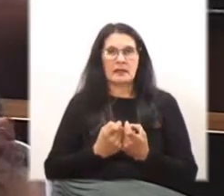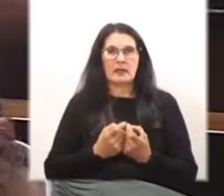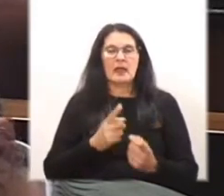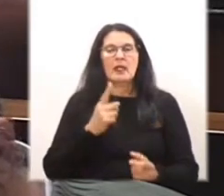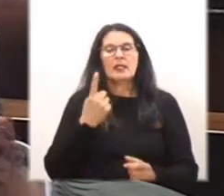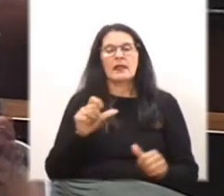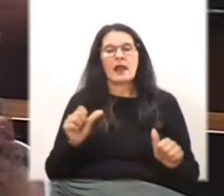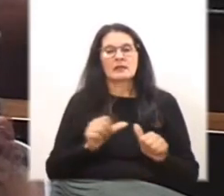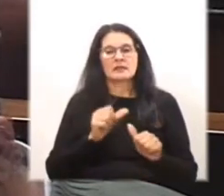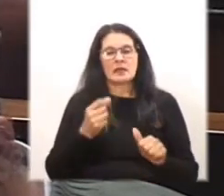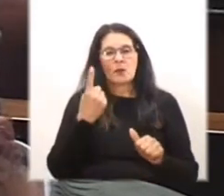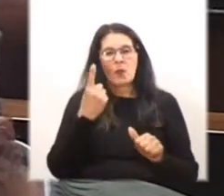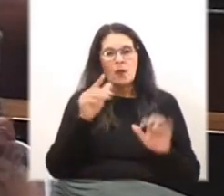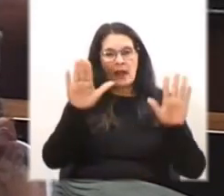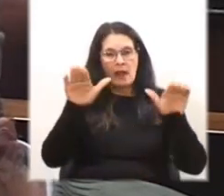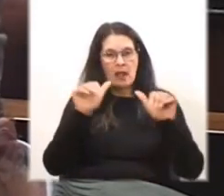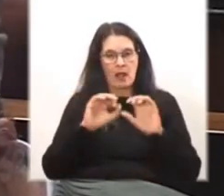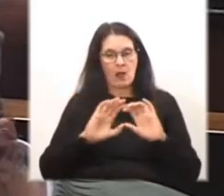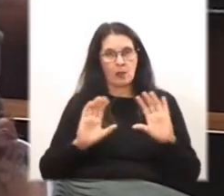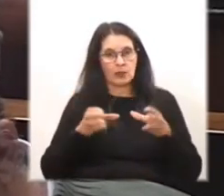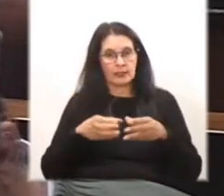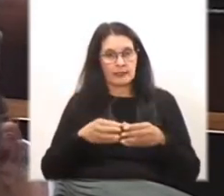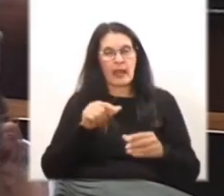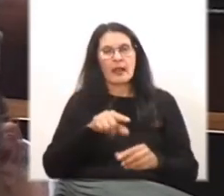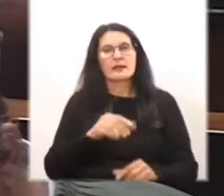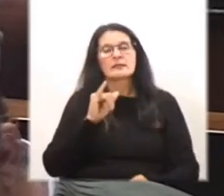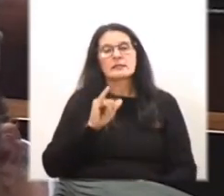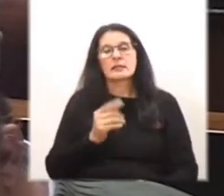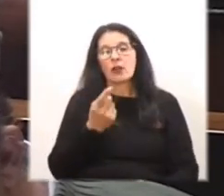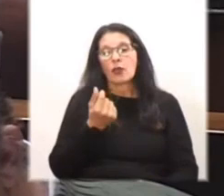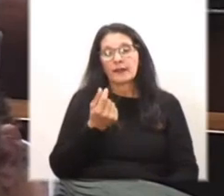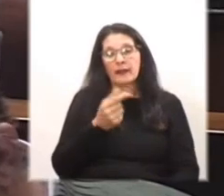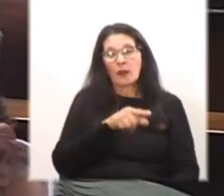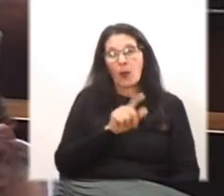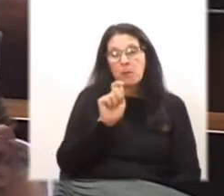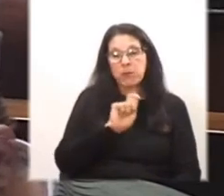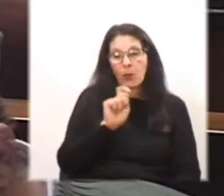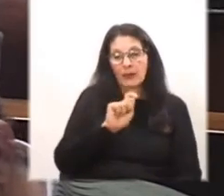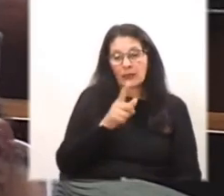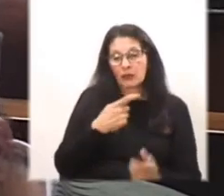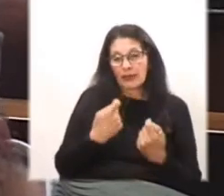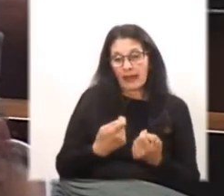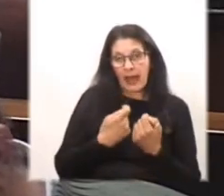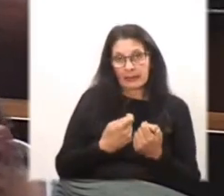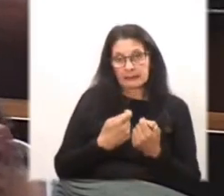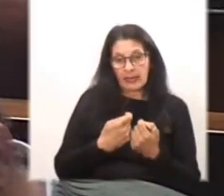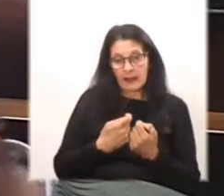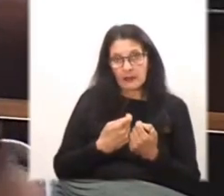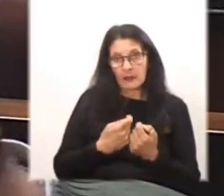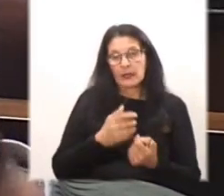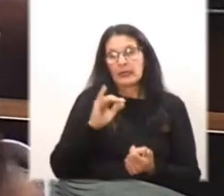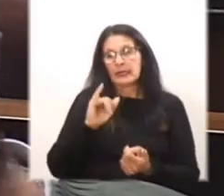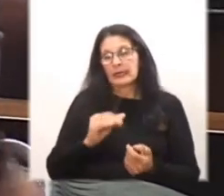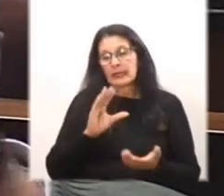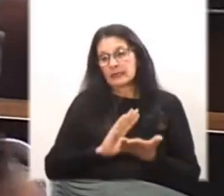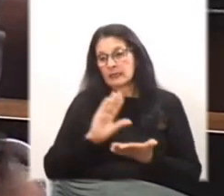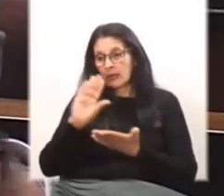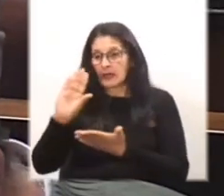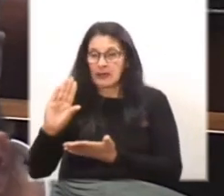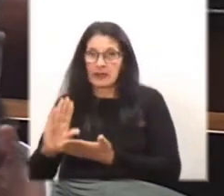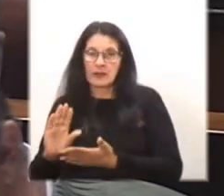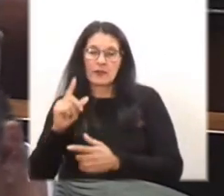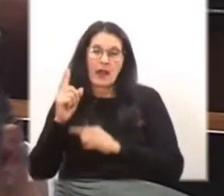hacer una auditoría que establezca si los dineros públicos que se gastaron y que se asignaron, a